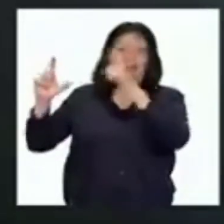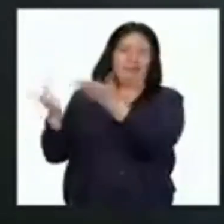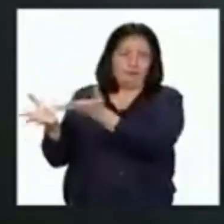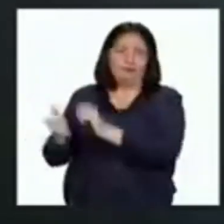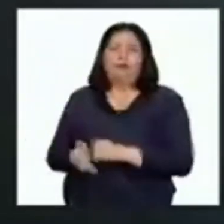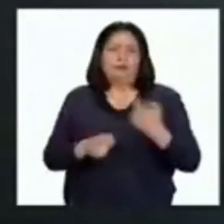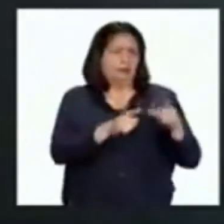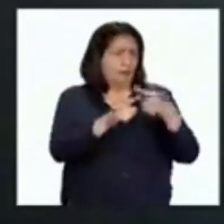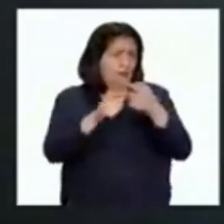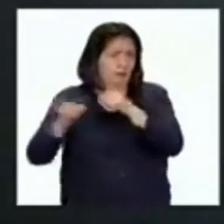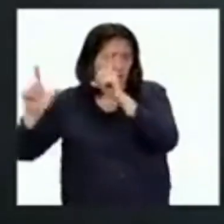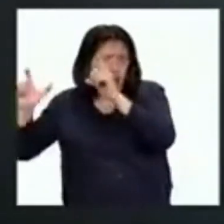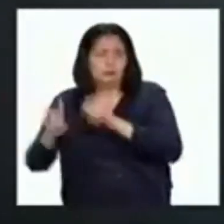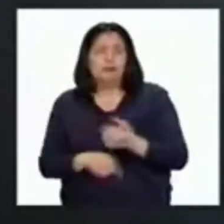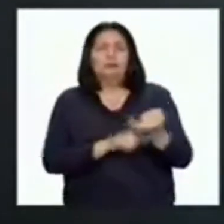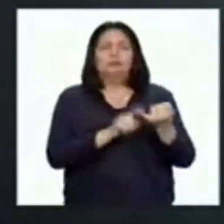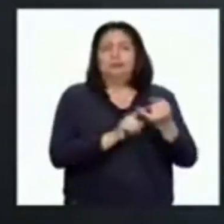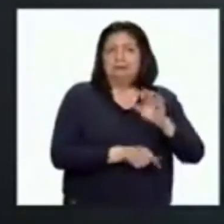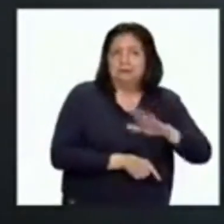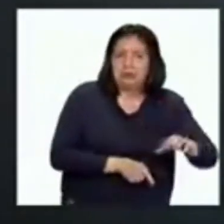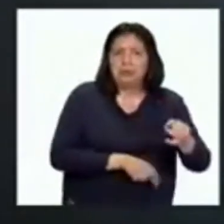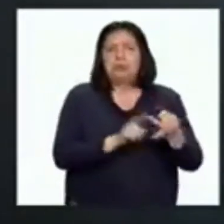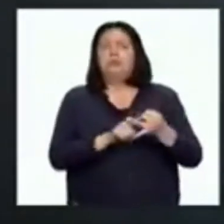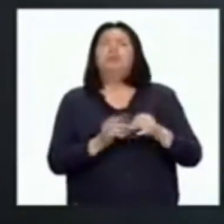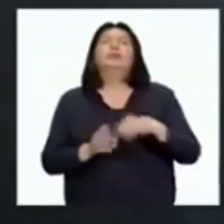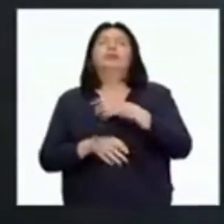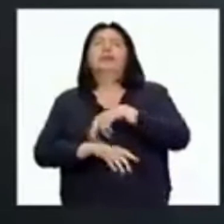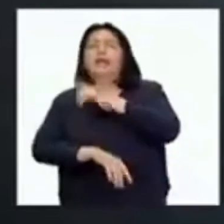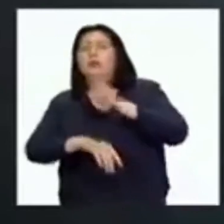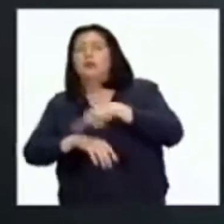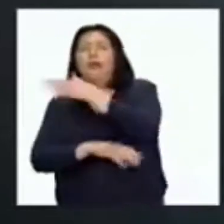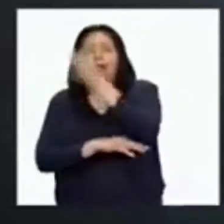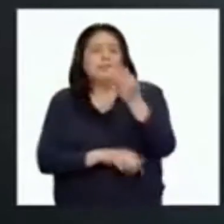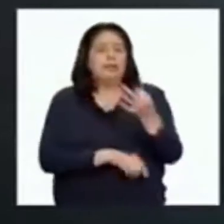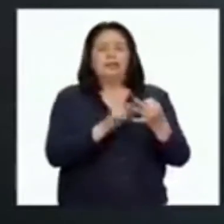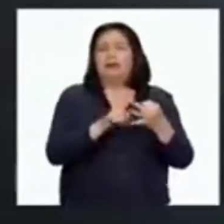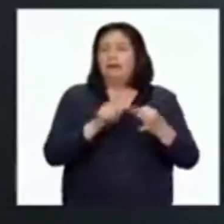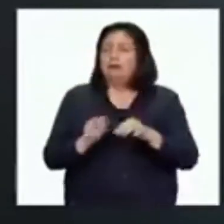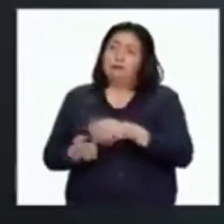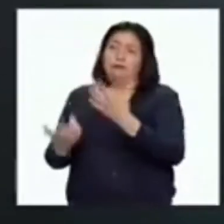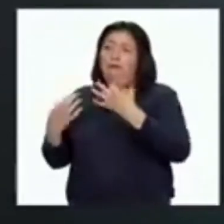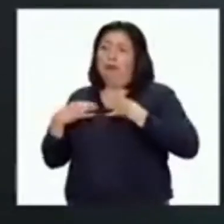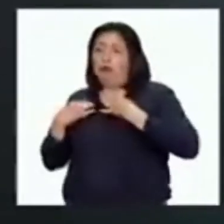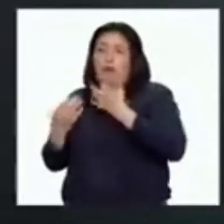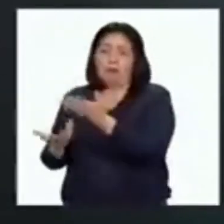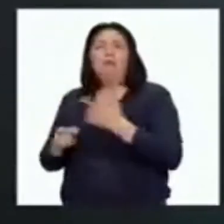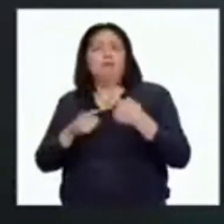diferentes tipos de fotos, como la de niños, paisajes, fotos de moda, entre otras.